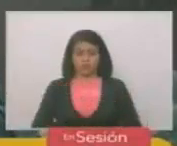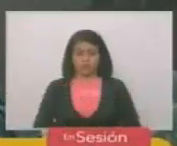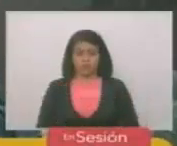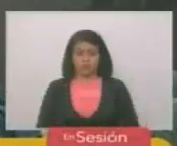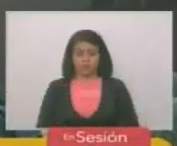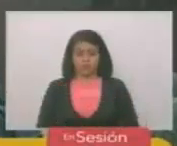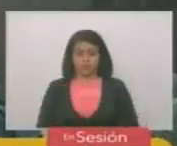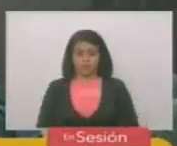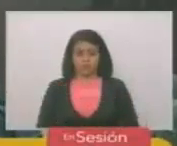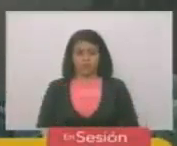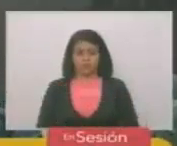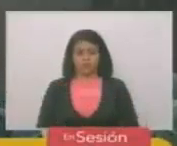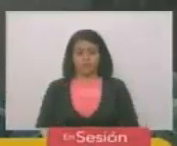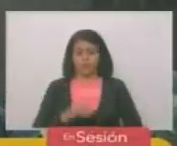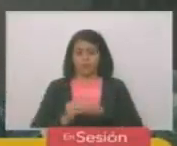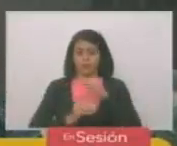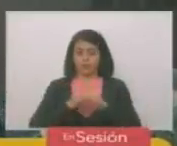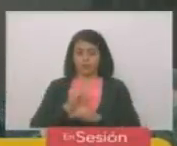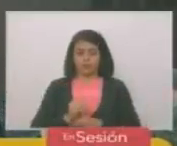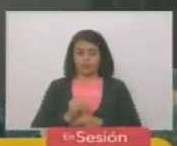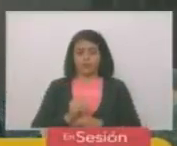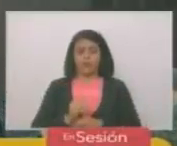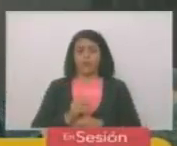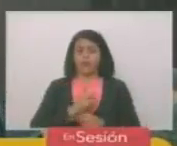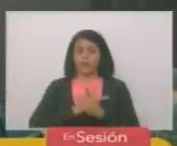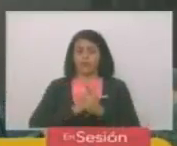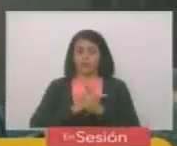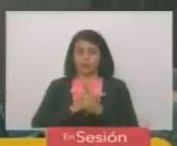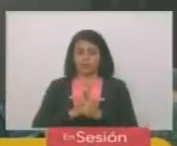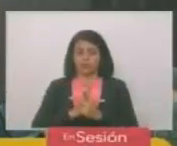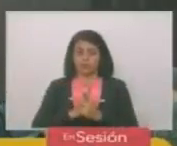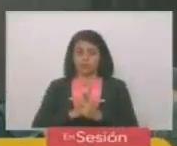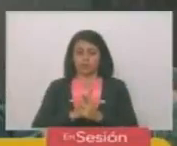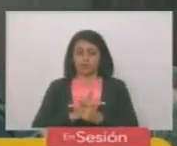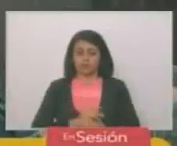que va a concitar la voluntad de